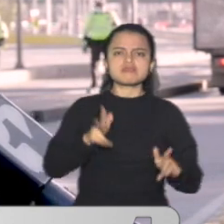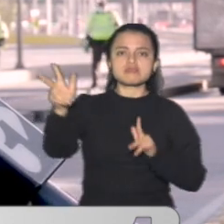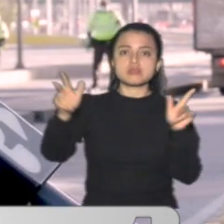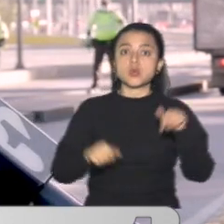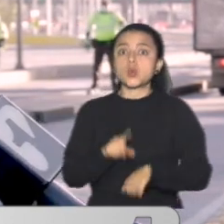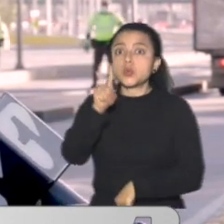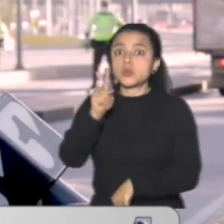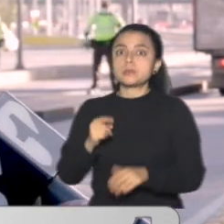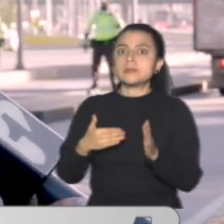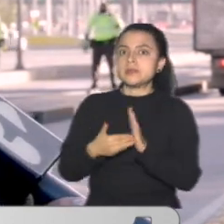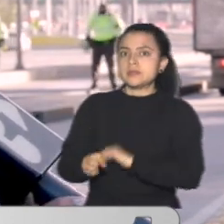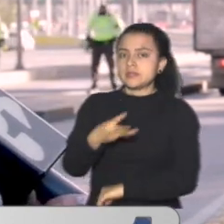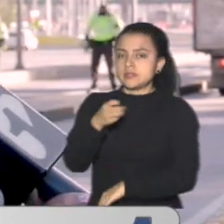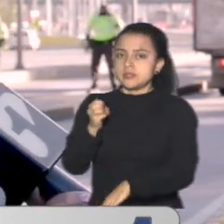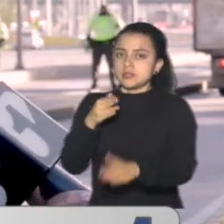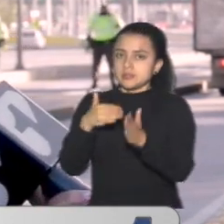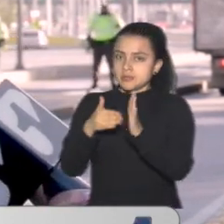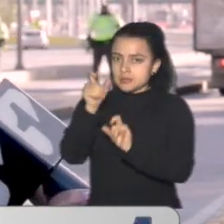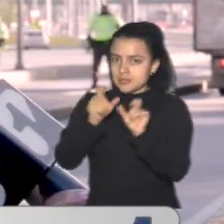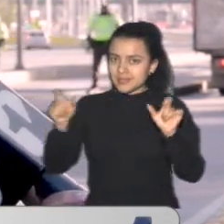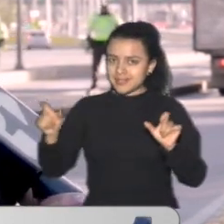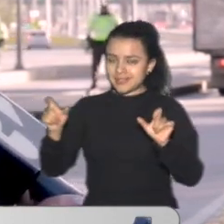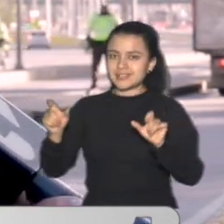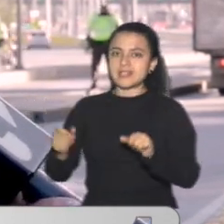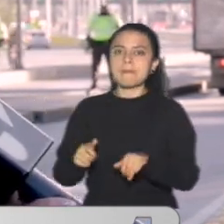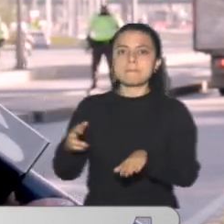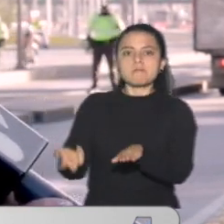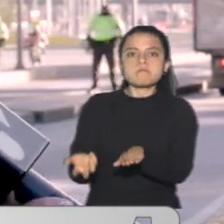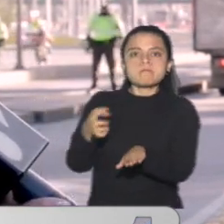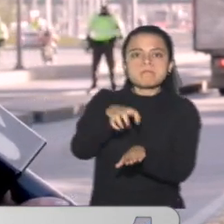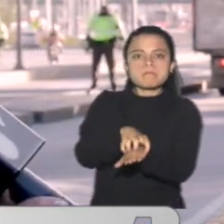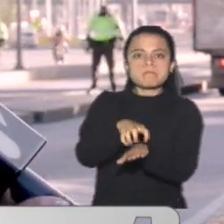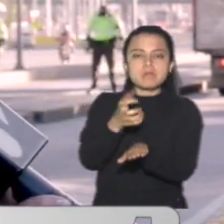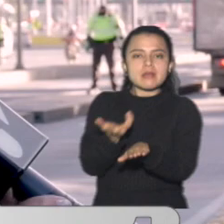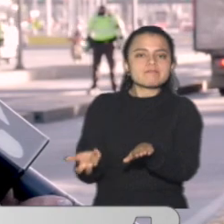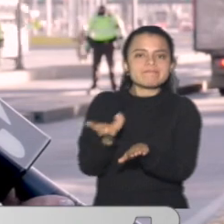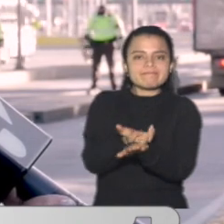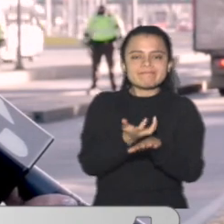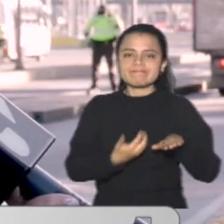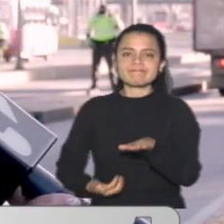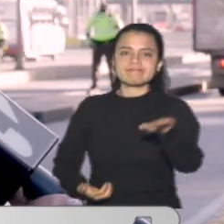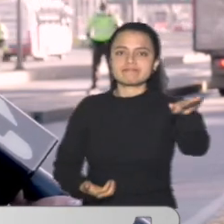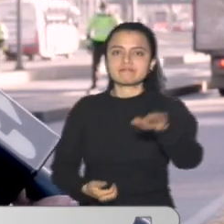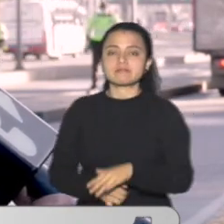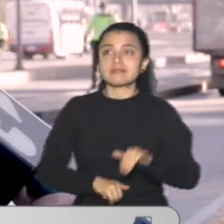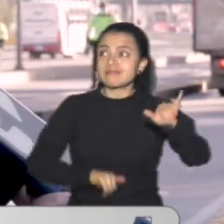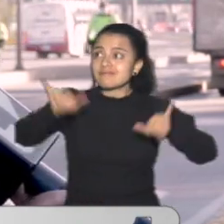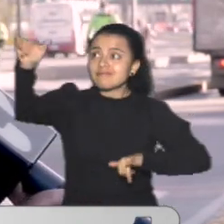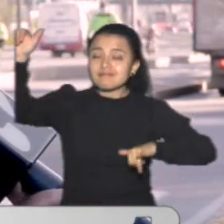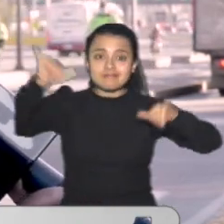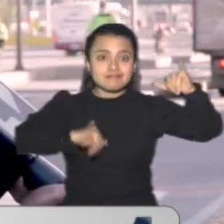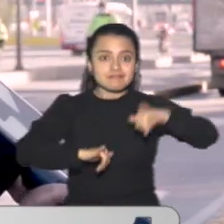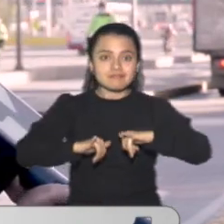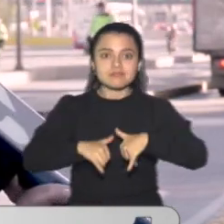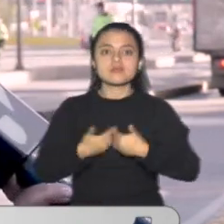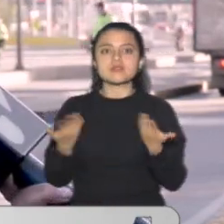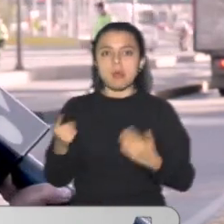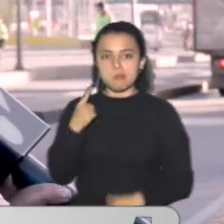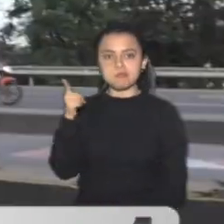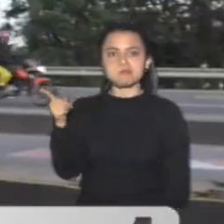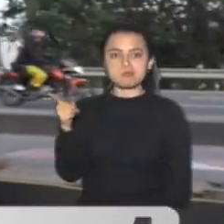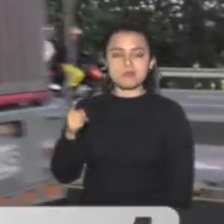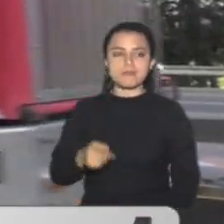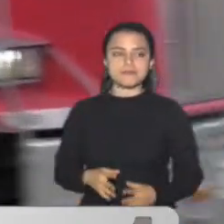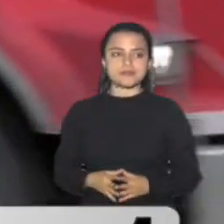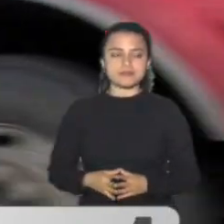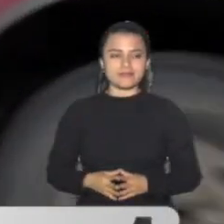pasajeros en las terminales de transporte terrestre y más de 500 mil pasajeros en los aeropuertos para efectos de usar el transporte aéreo